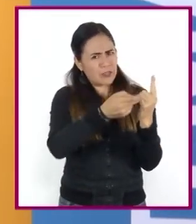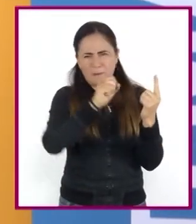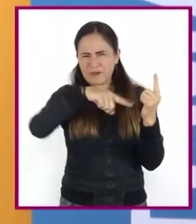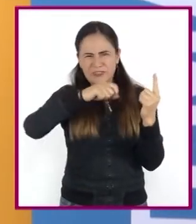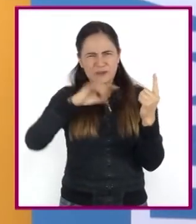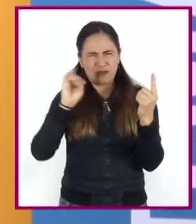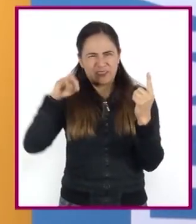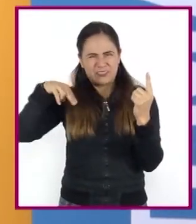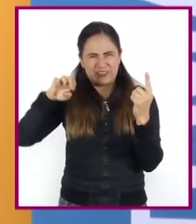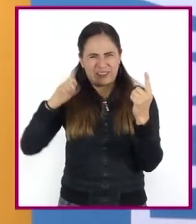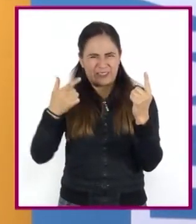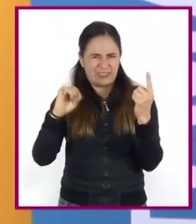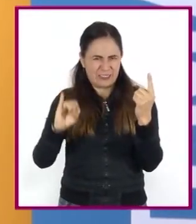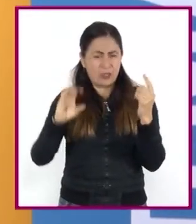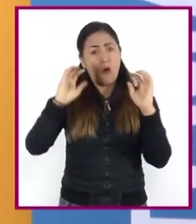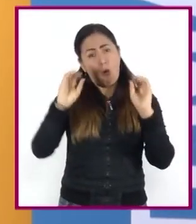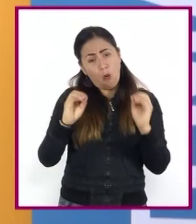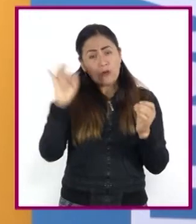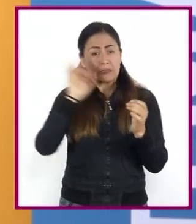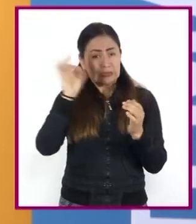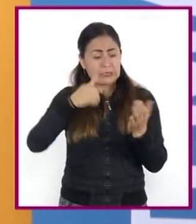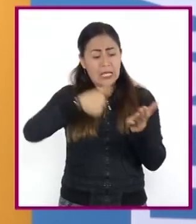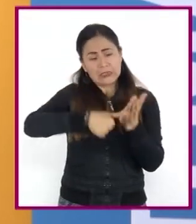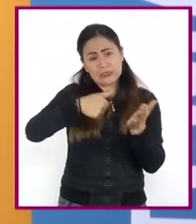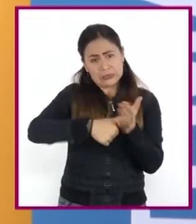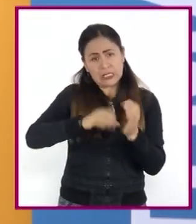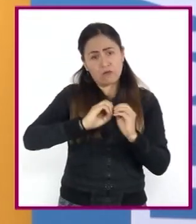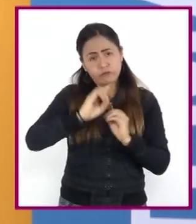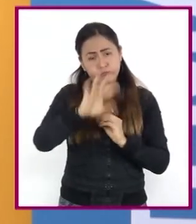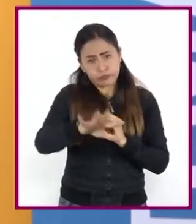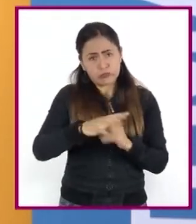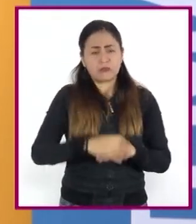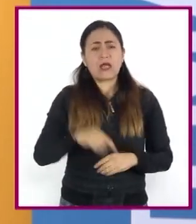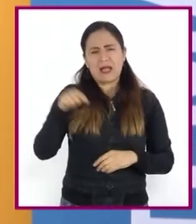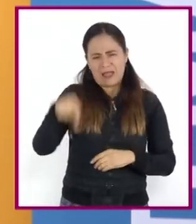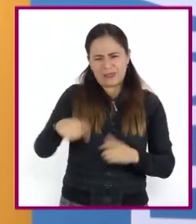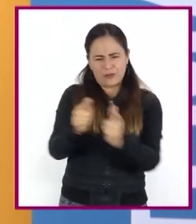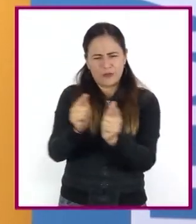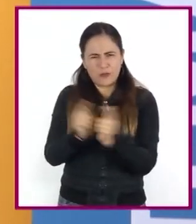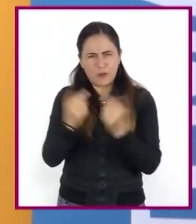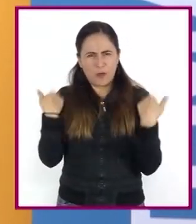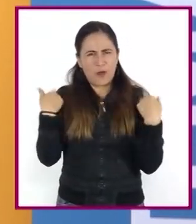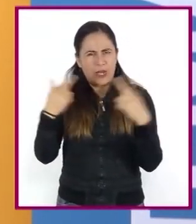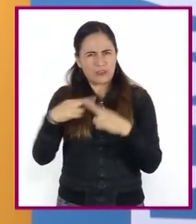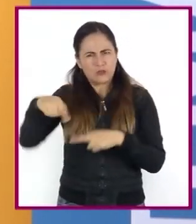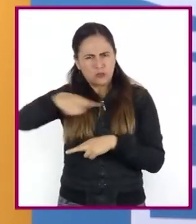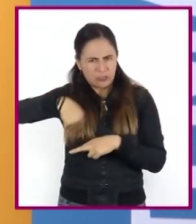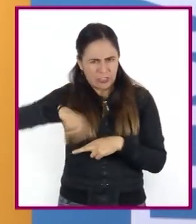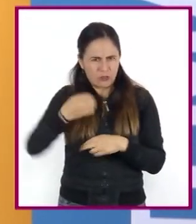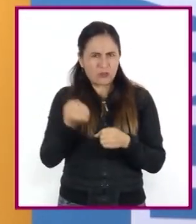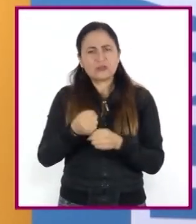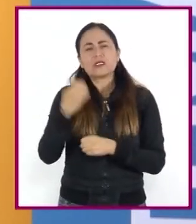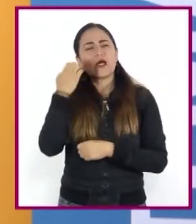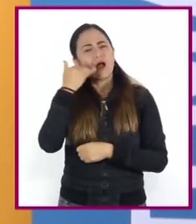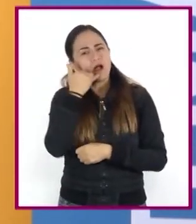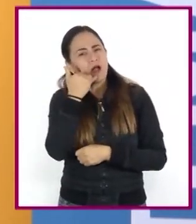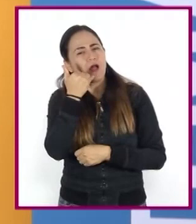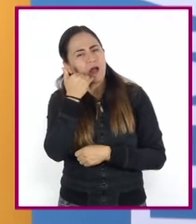o inclusive por carta. En el caso de la escuela secundaria, el equipo de docentes realizó la encuesta en línea